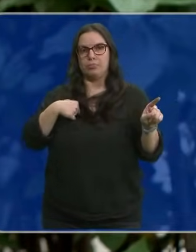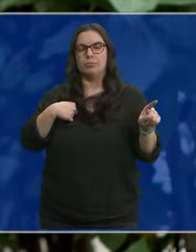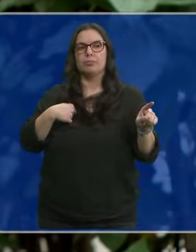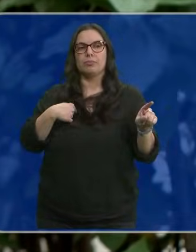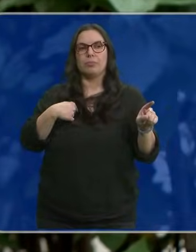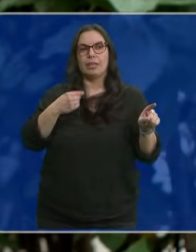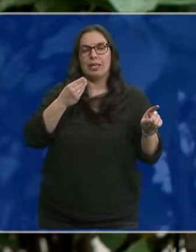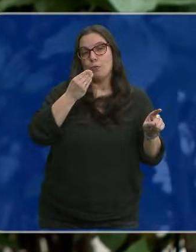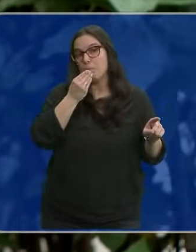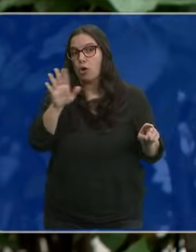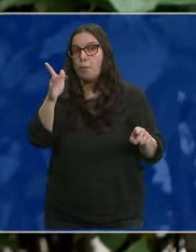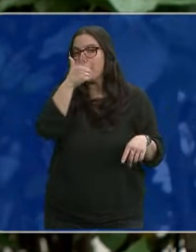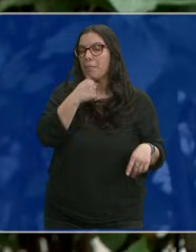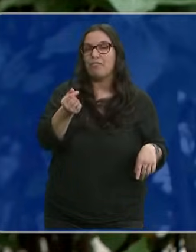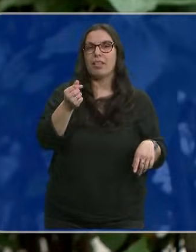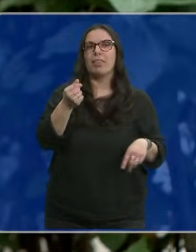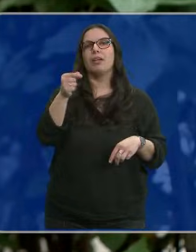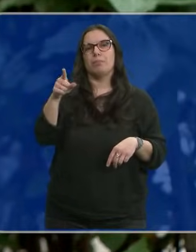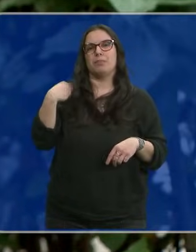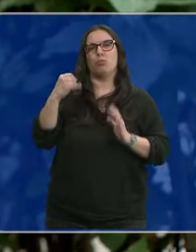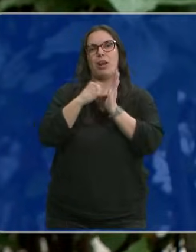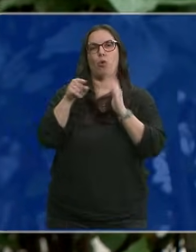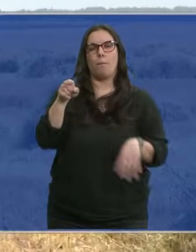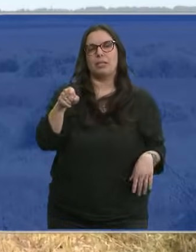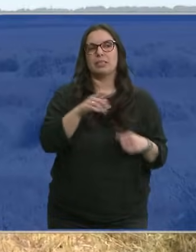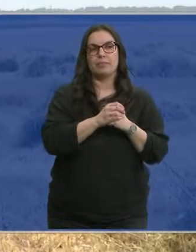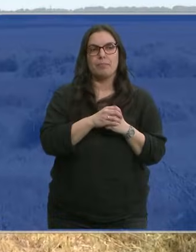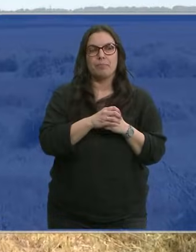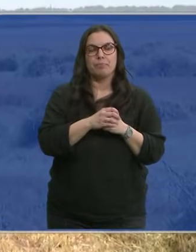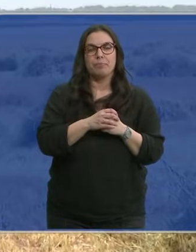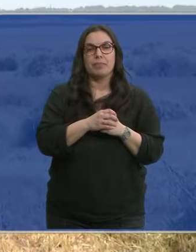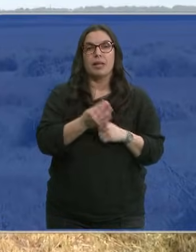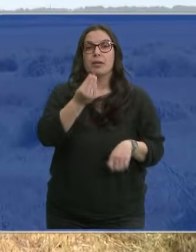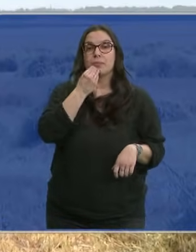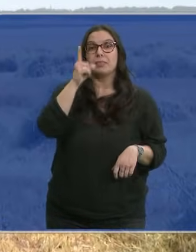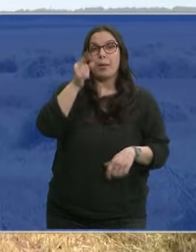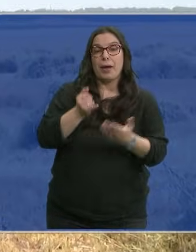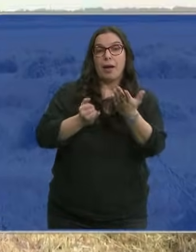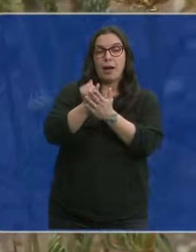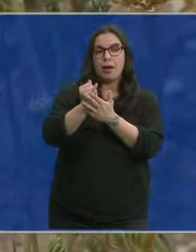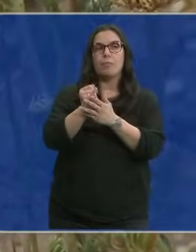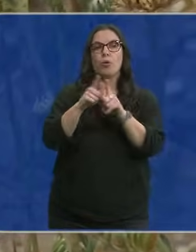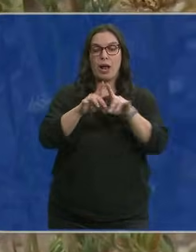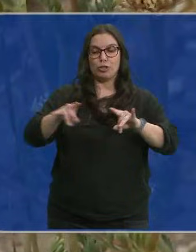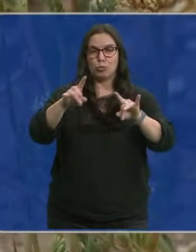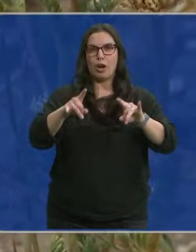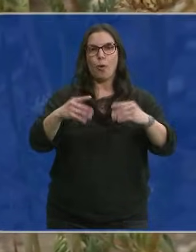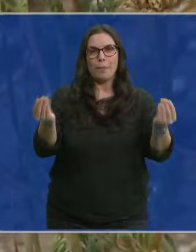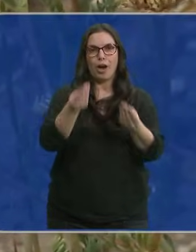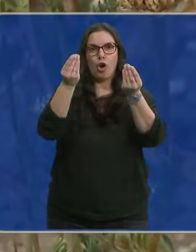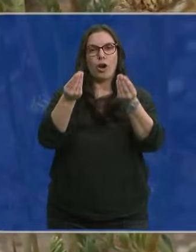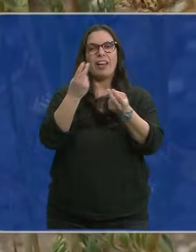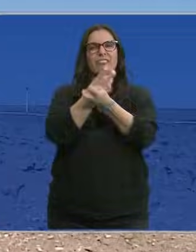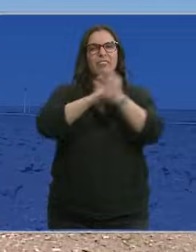mucho más accesible son las legumbres. Y no solo alimentan, en el campo las legumbres mejoran los suelos y reducen el